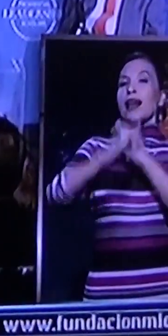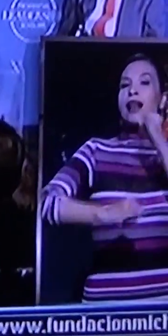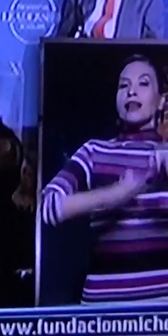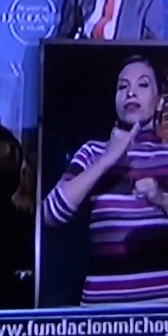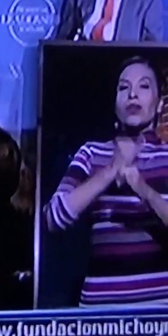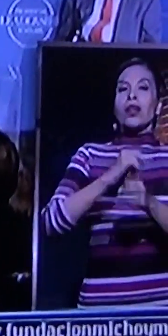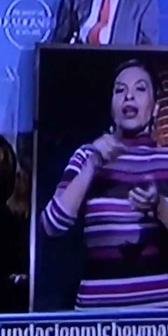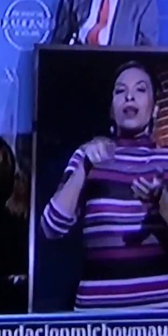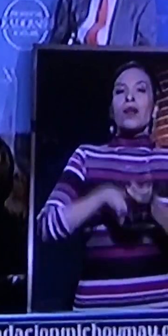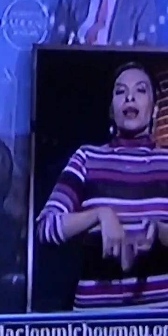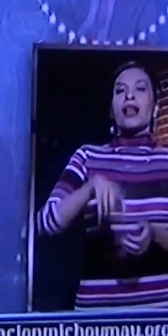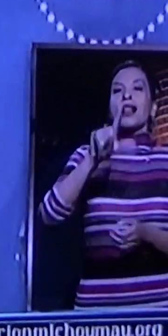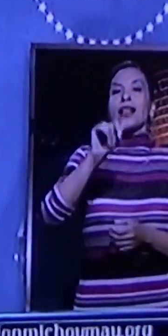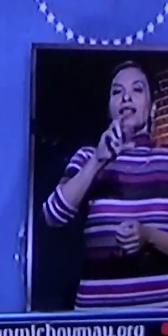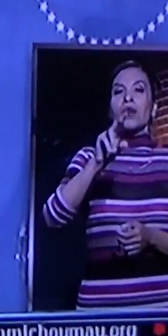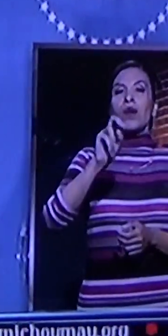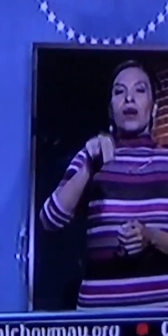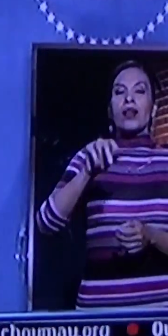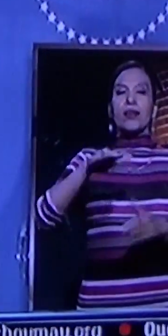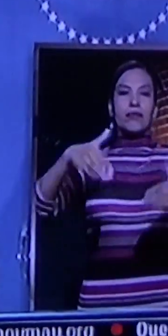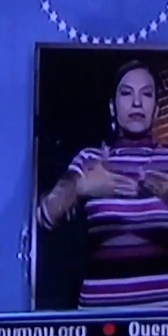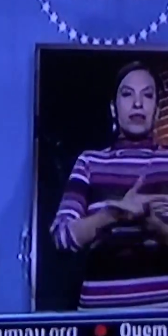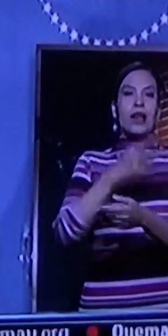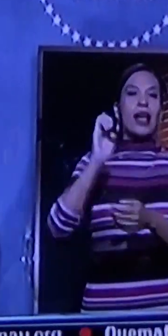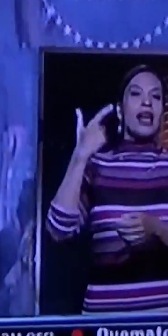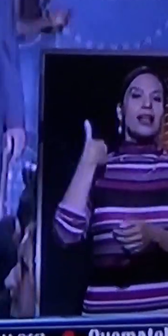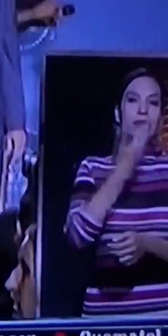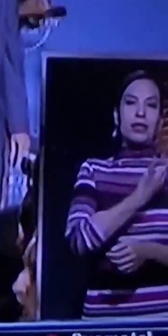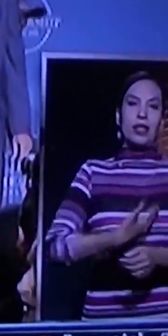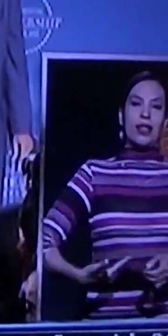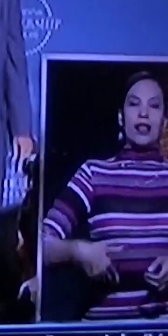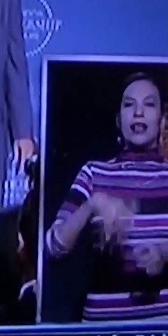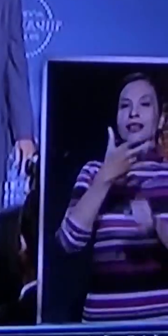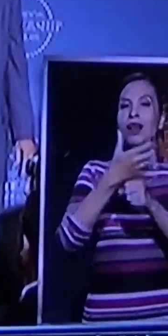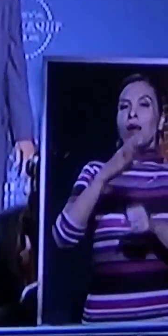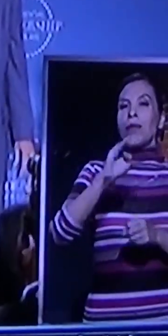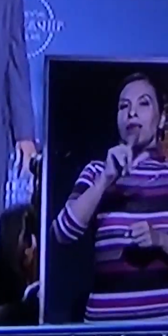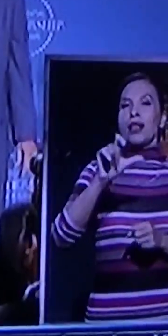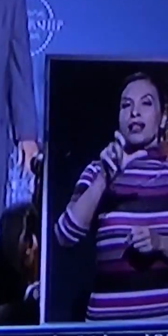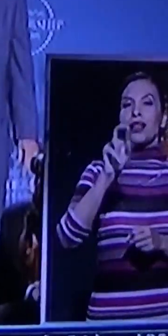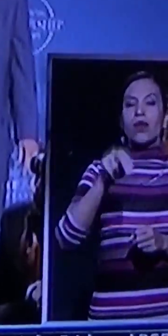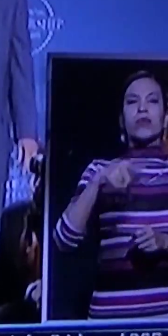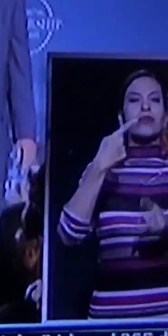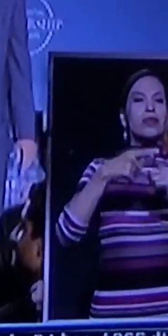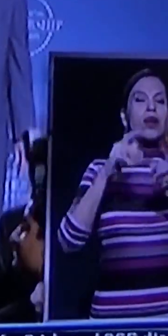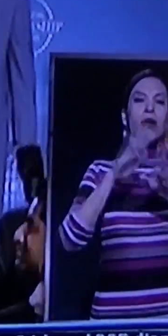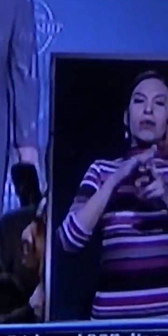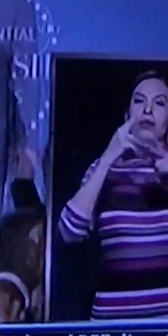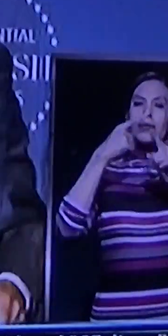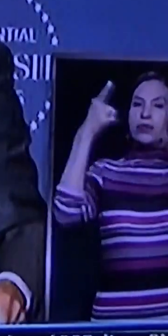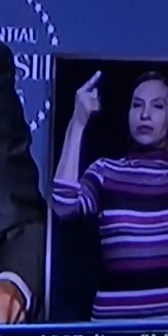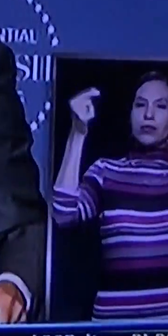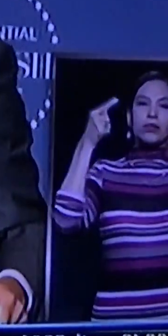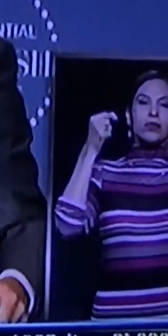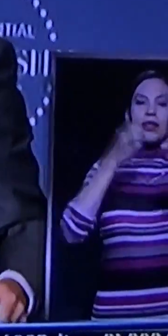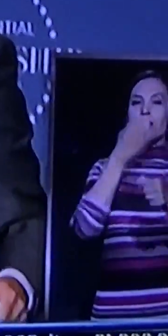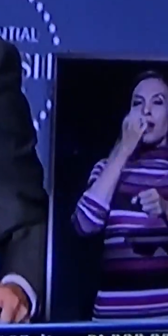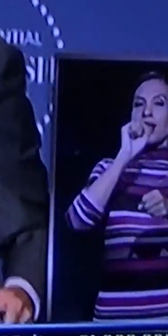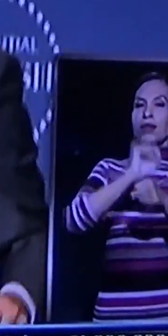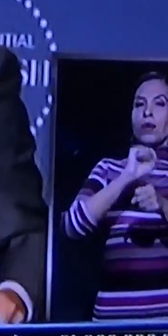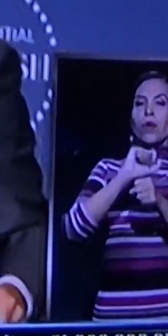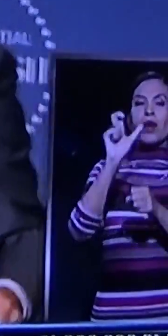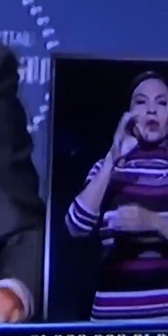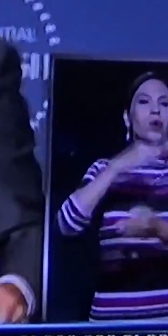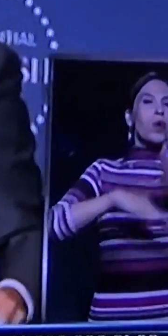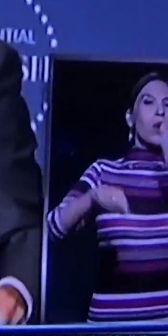Internacional de Little Rock, la tierra natal del expresidente de Estados Unidos, Bill Clinton, se realizaba una ceremonia de graduación en una escuela secundaria